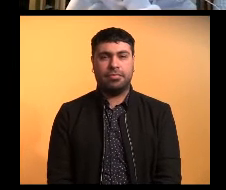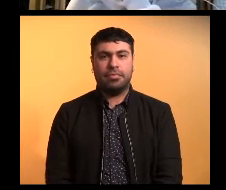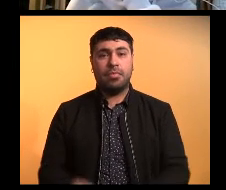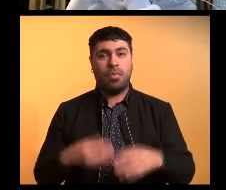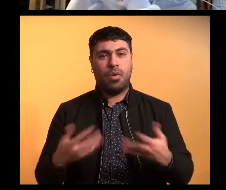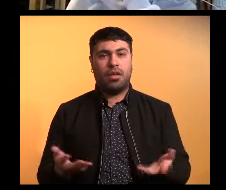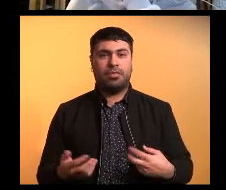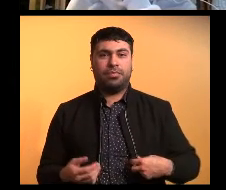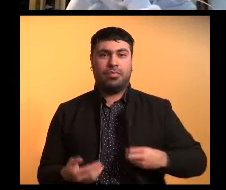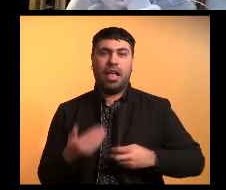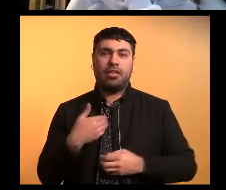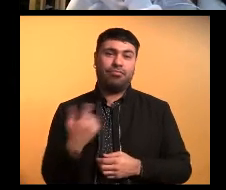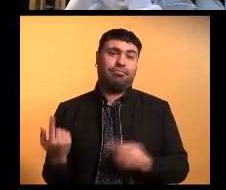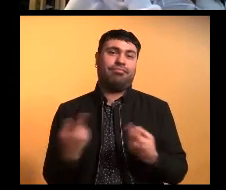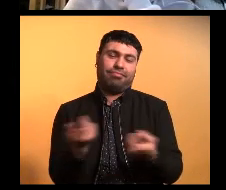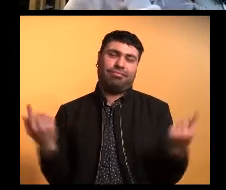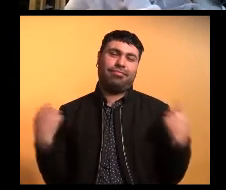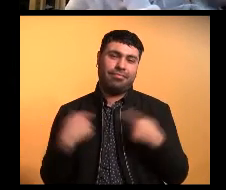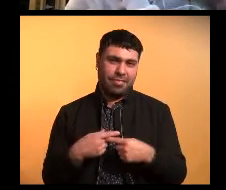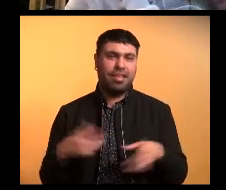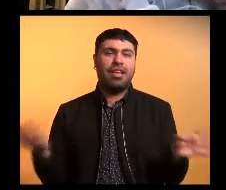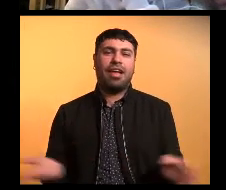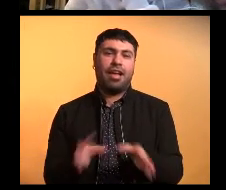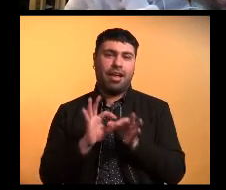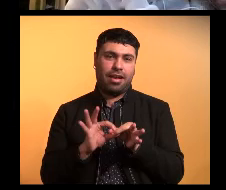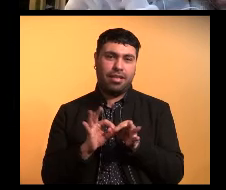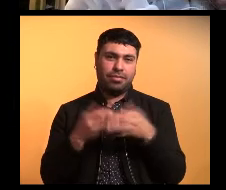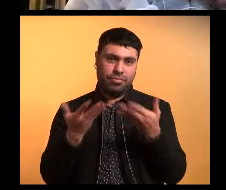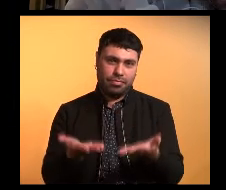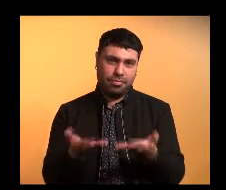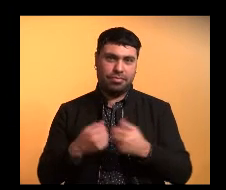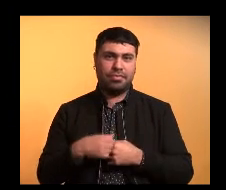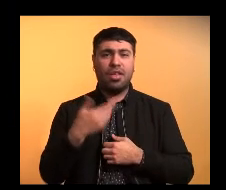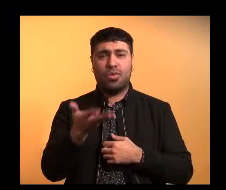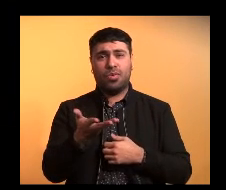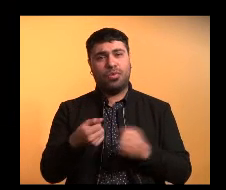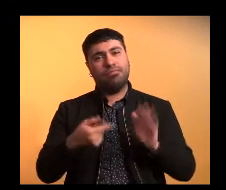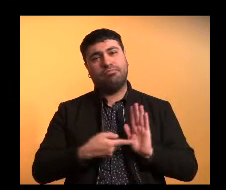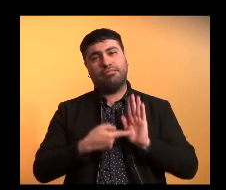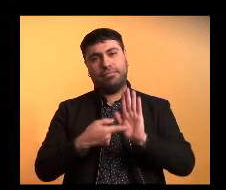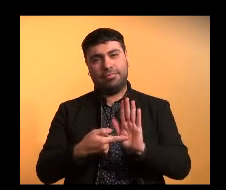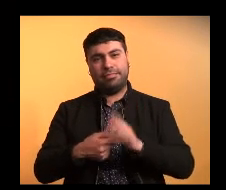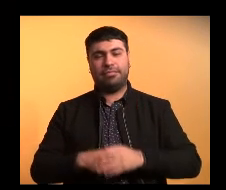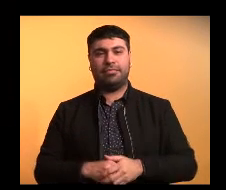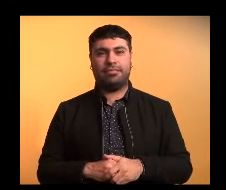Bueno, junto con agradecerte, Erasmo, por tu exposición de hoy,